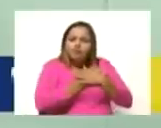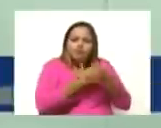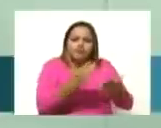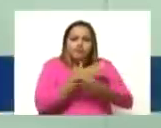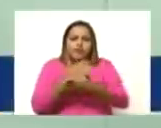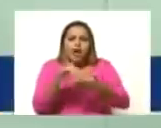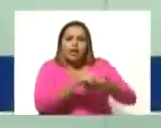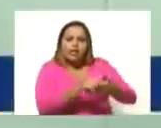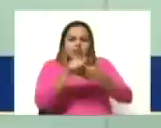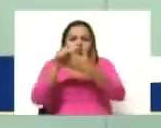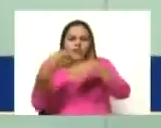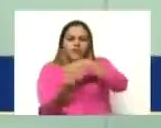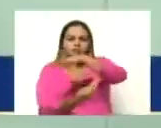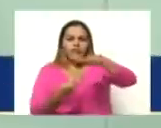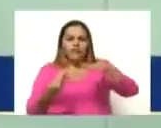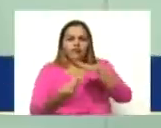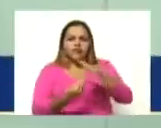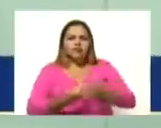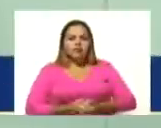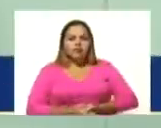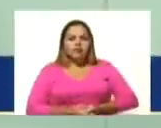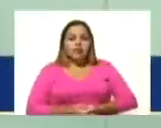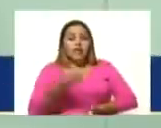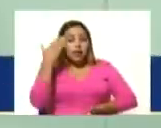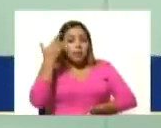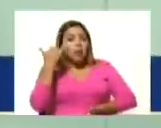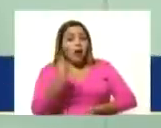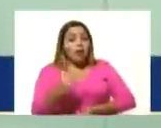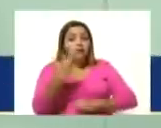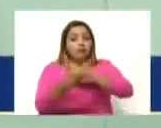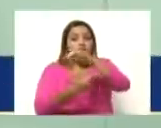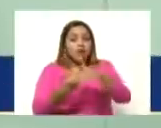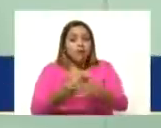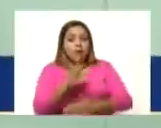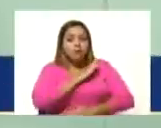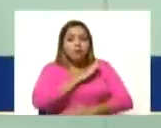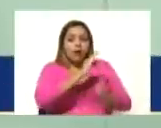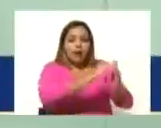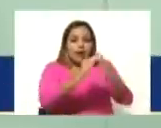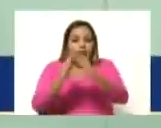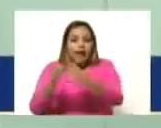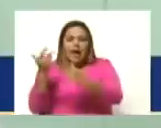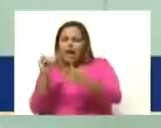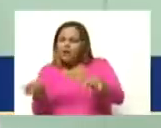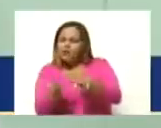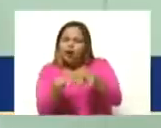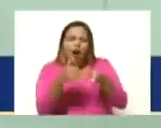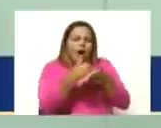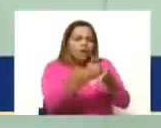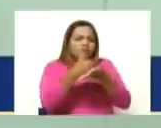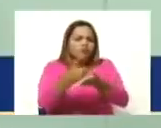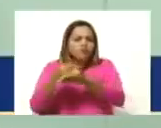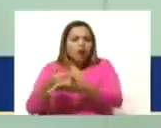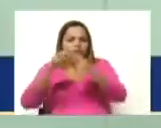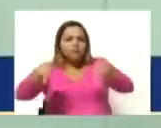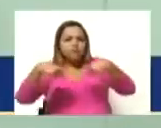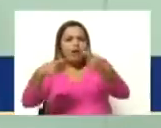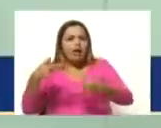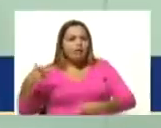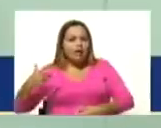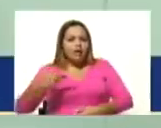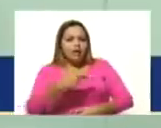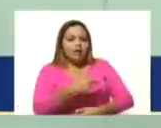los liderazgos de base que aún siendo afectados han ayudado y han contribuido con la reconstrucción en las